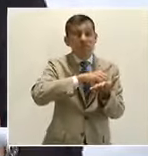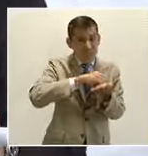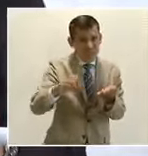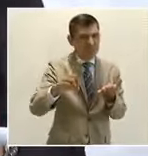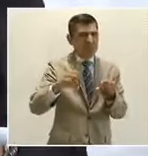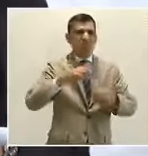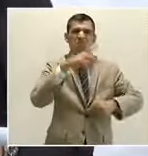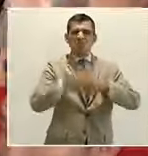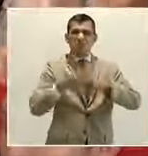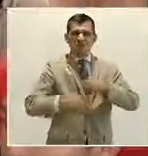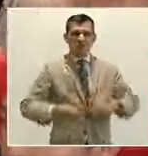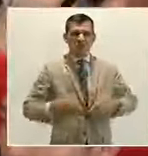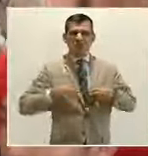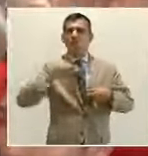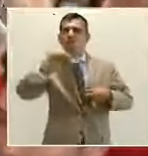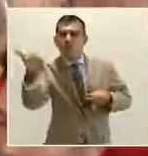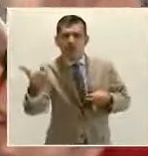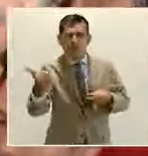de los demás